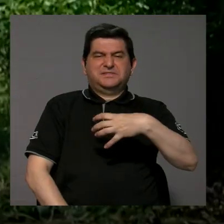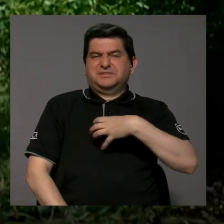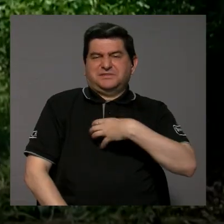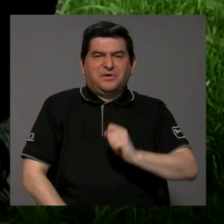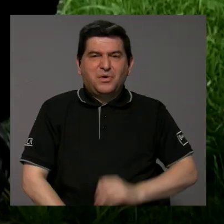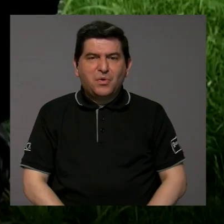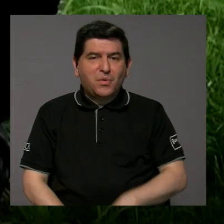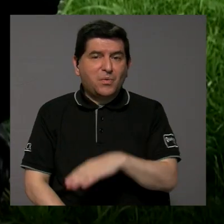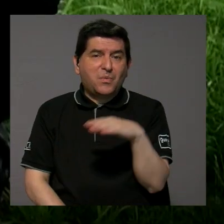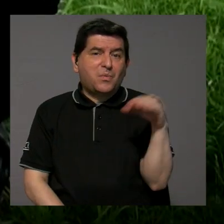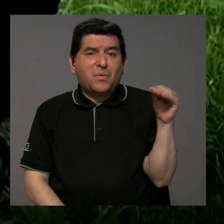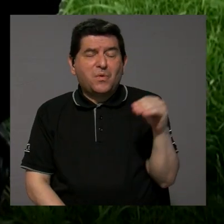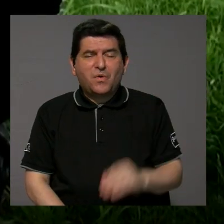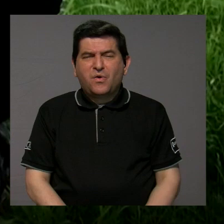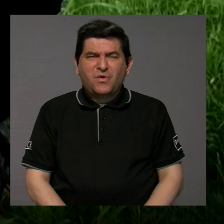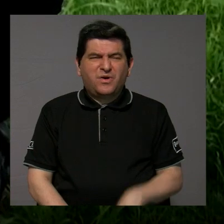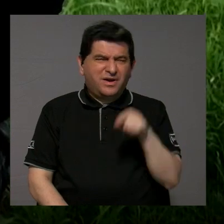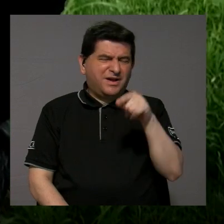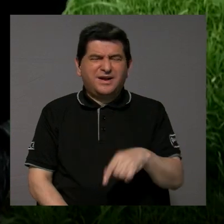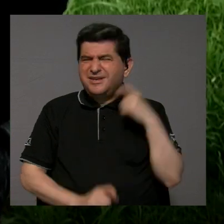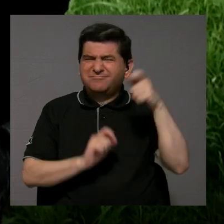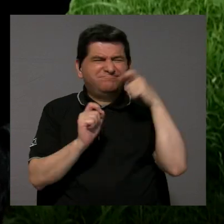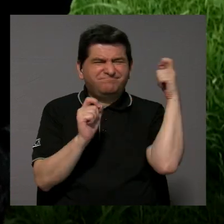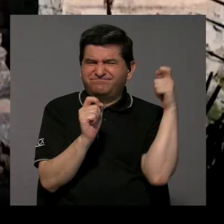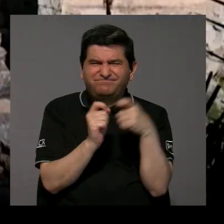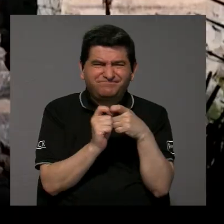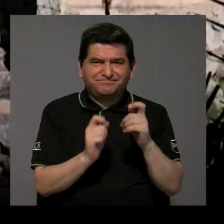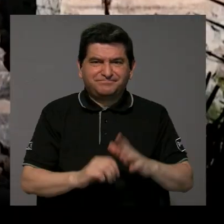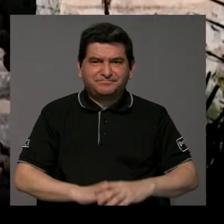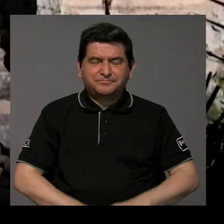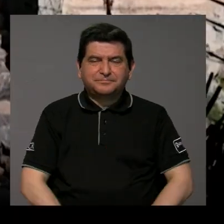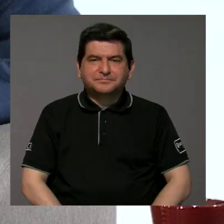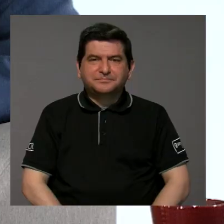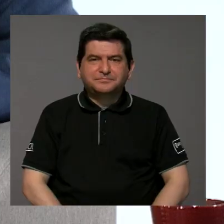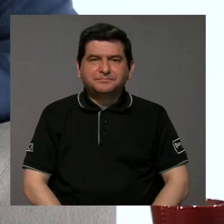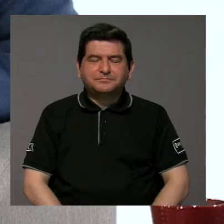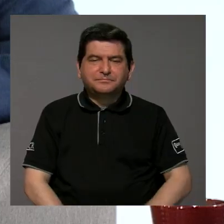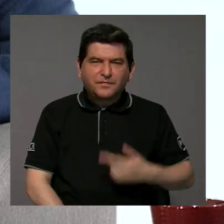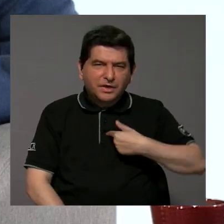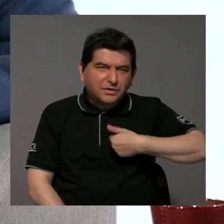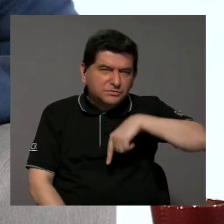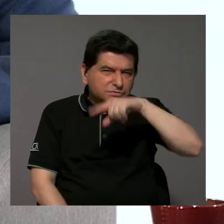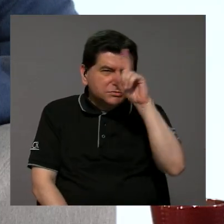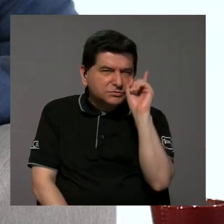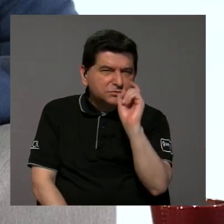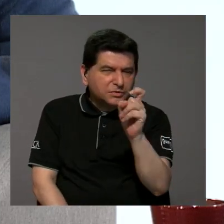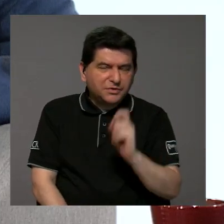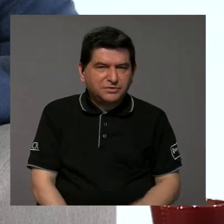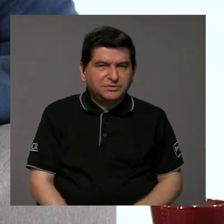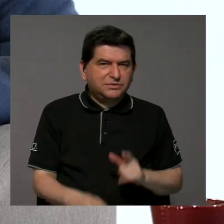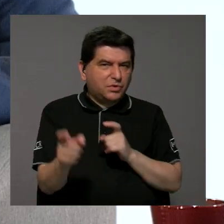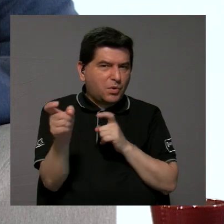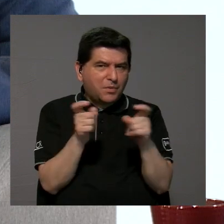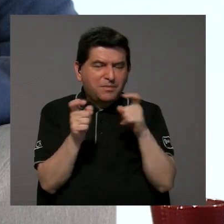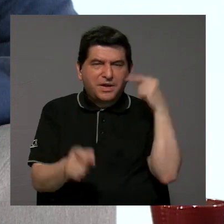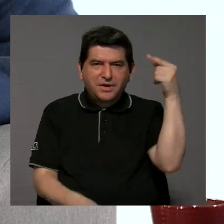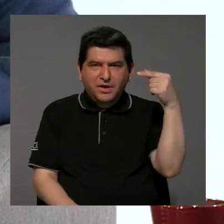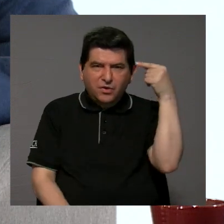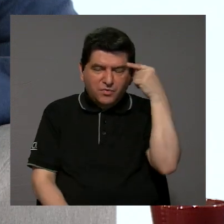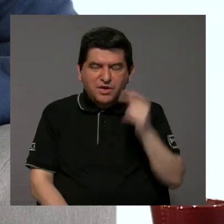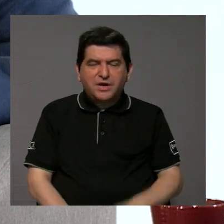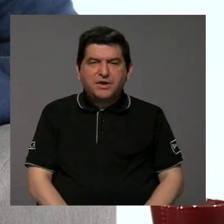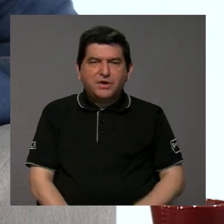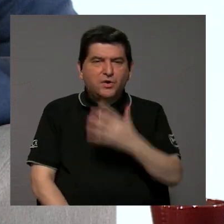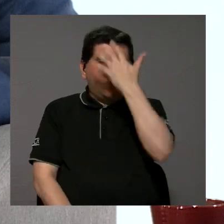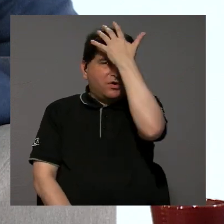se vuelve también errática, ¿no? Quiero preguntarle sobre el manejo del gobierno